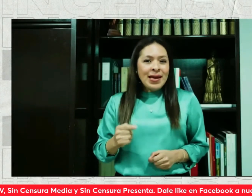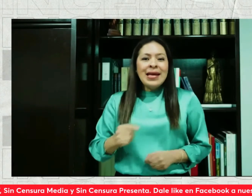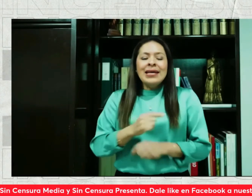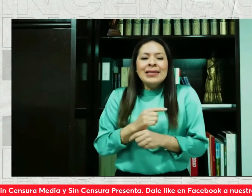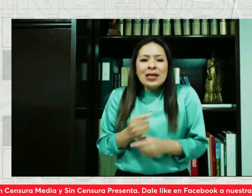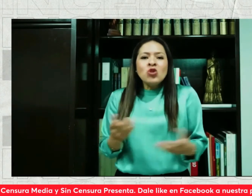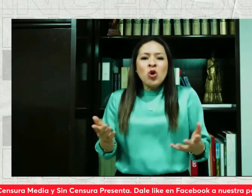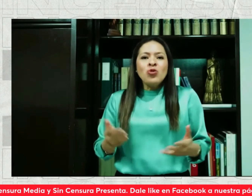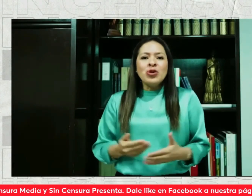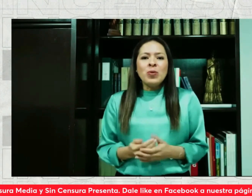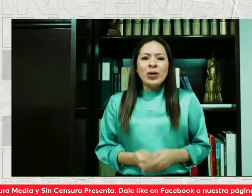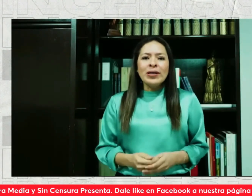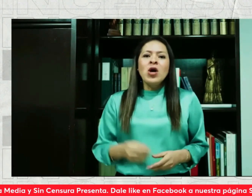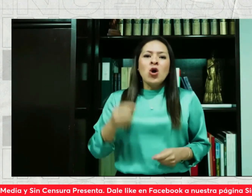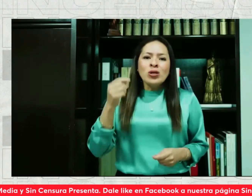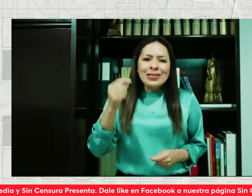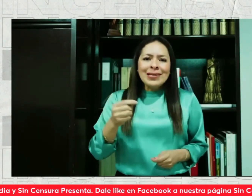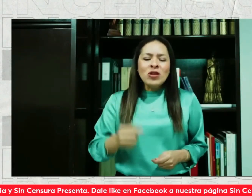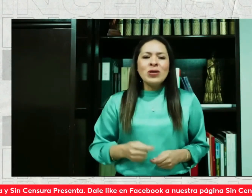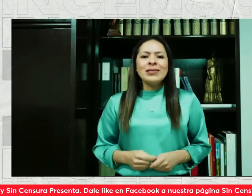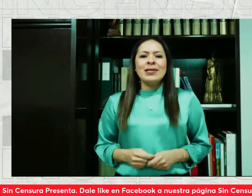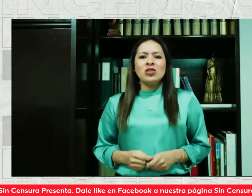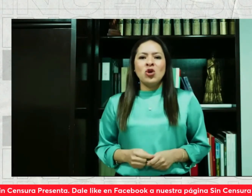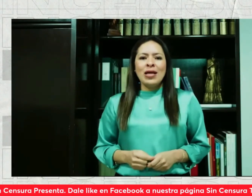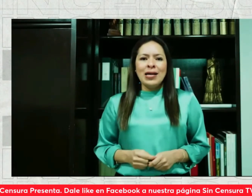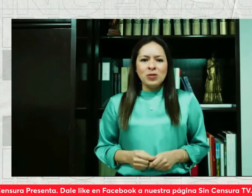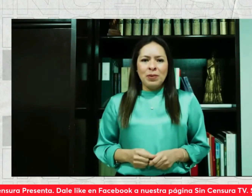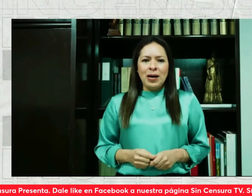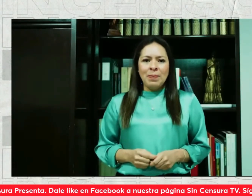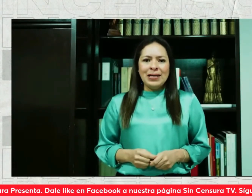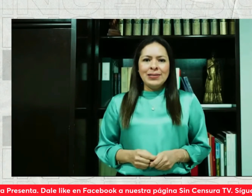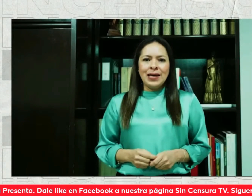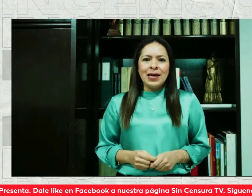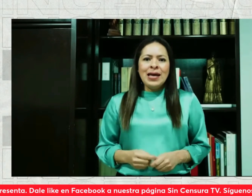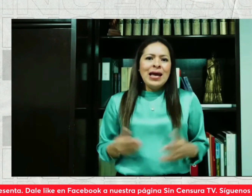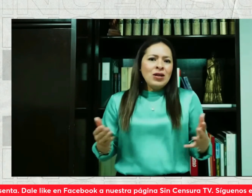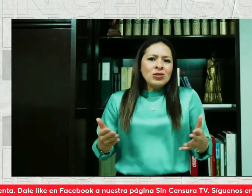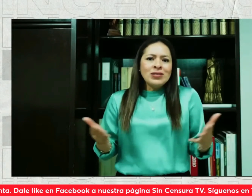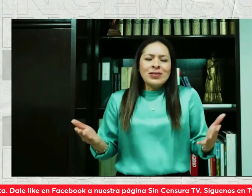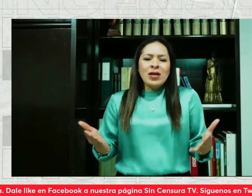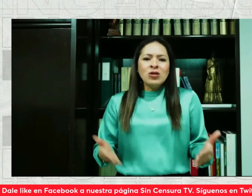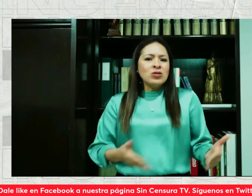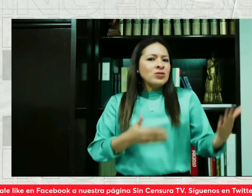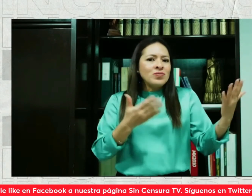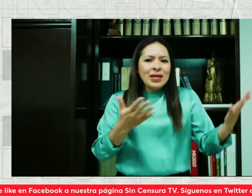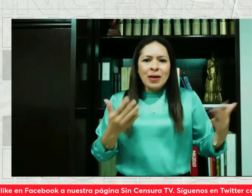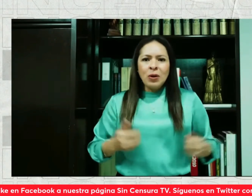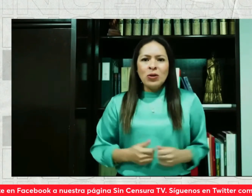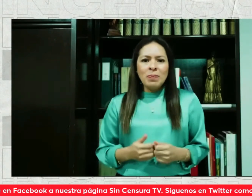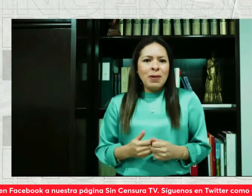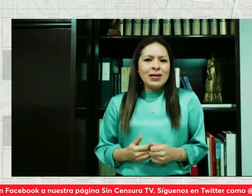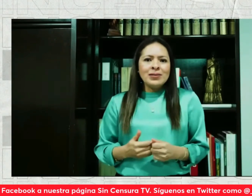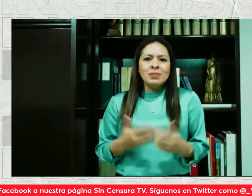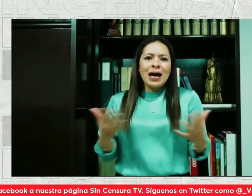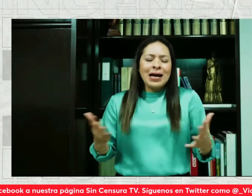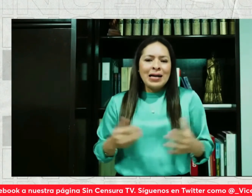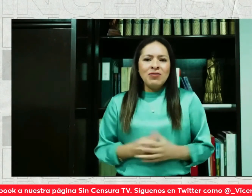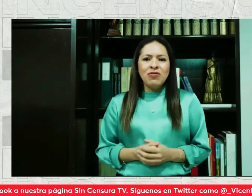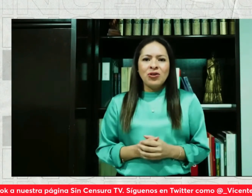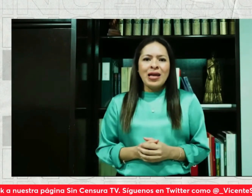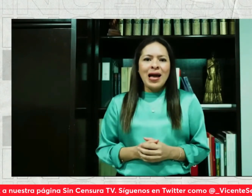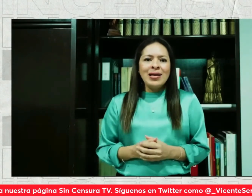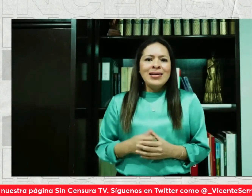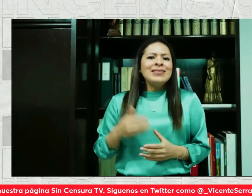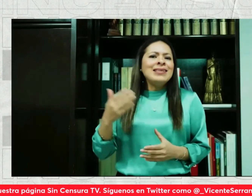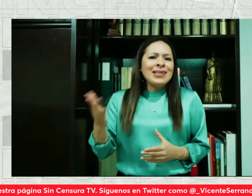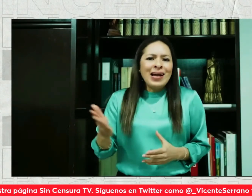Verde intentó contribuir con senadores adicionales para el Plan C en los estados de Tamaulipas, Baja